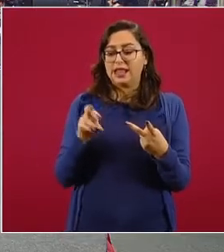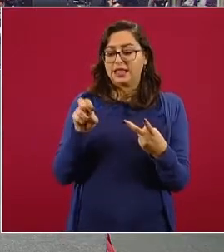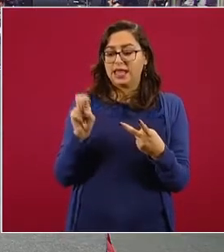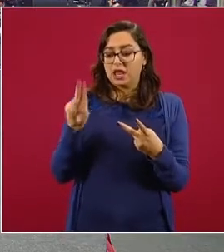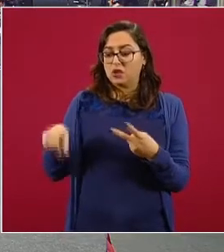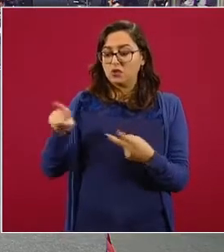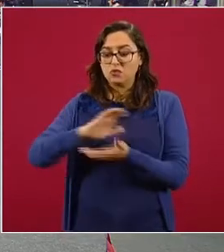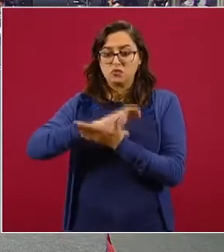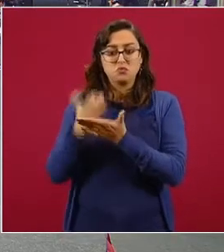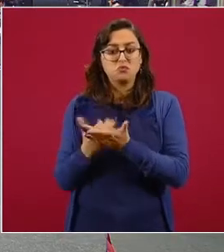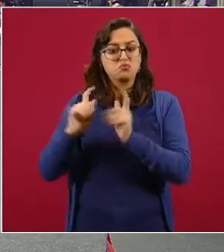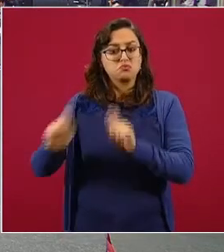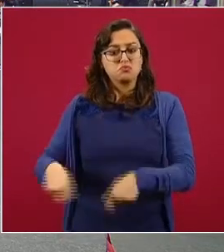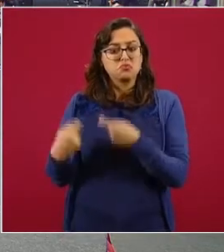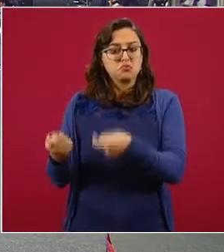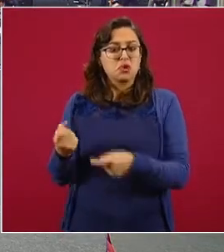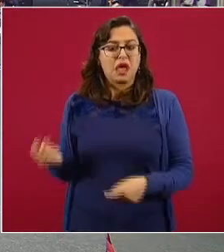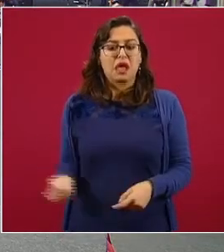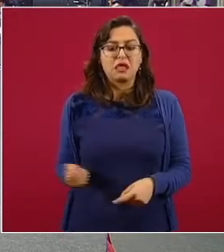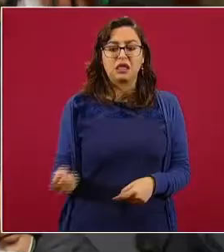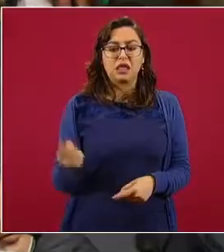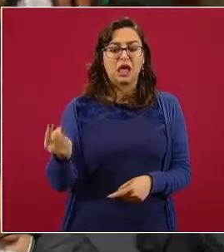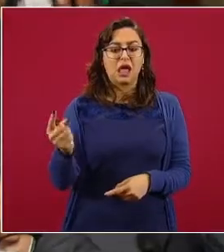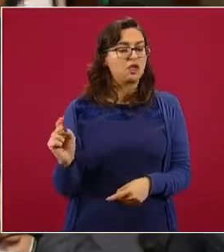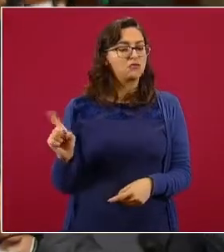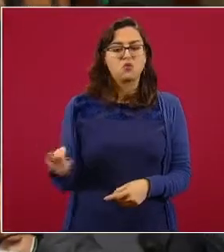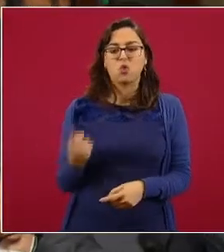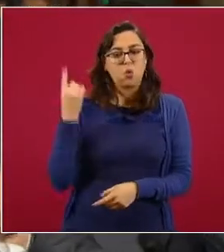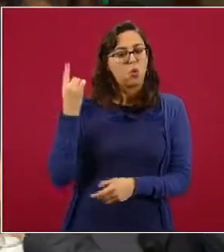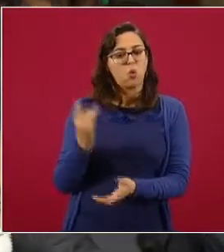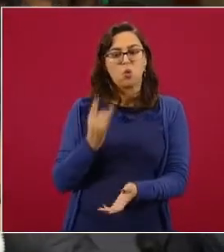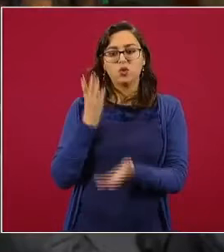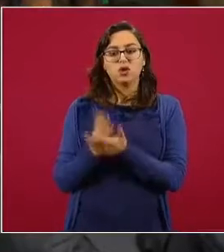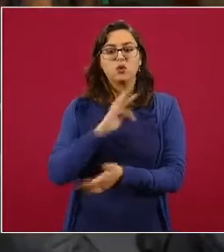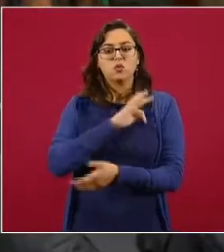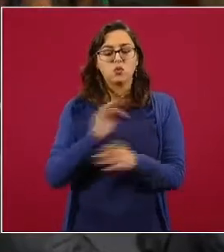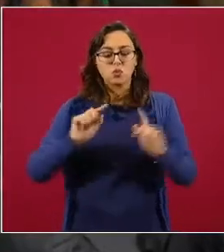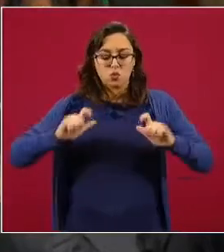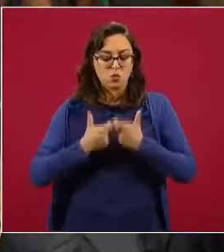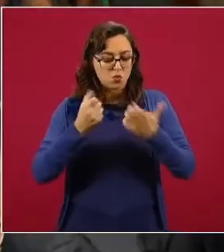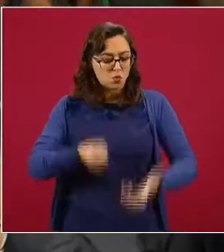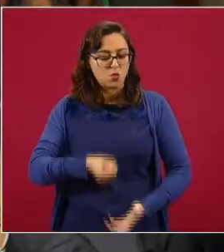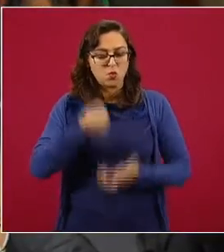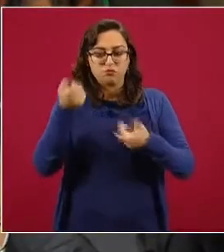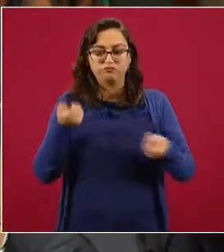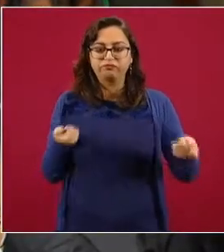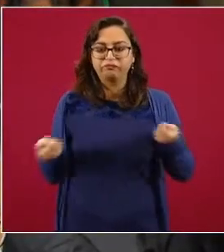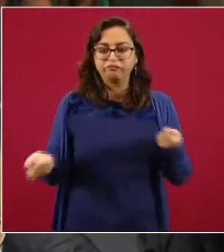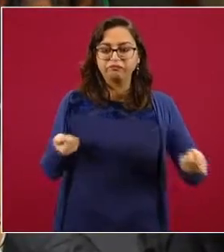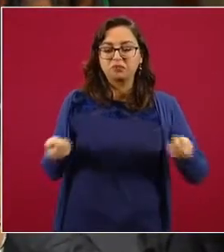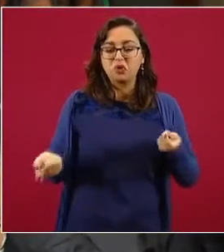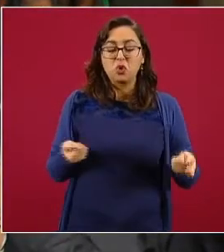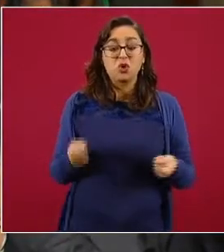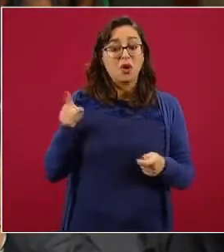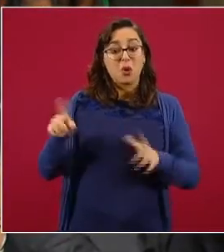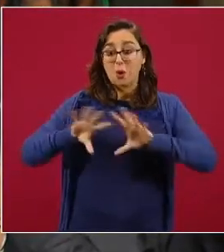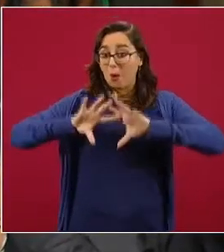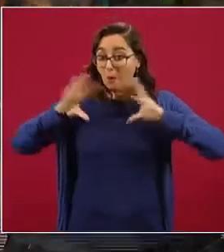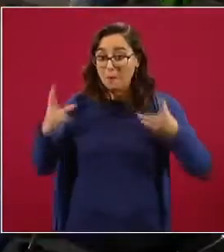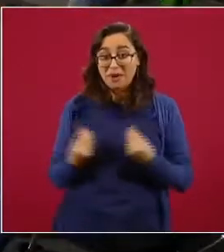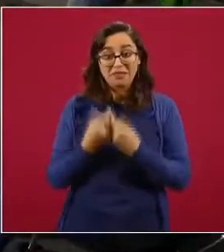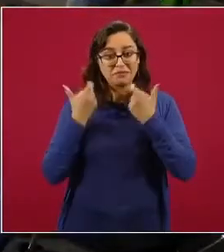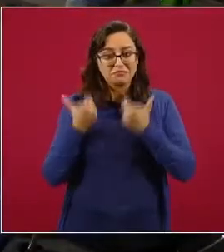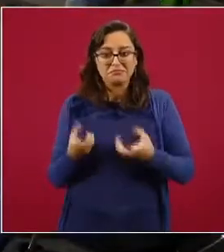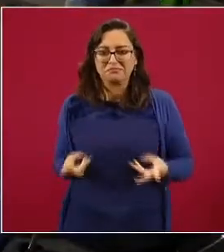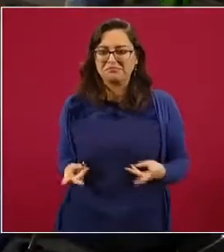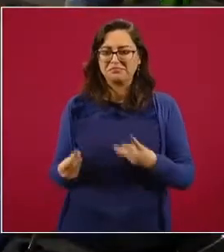sin límite de tiempo, para ser la única que opera el fideicomiso. Manipula el total del fideicomiso, dando un